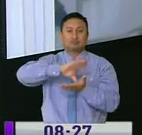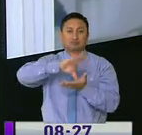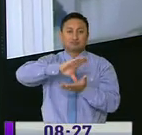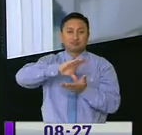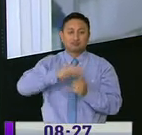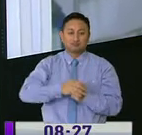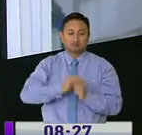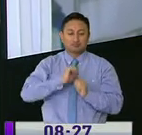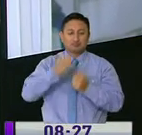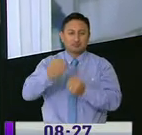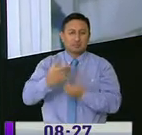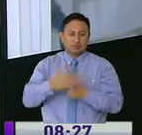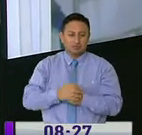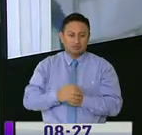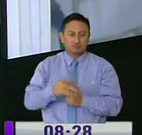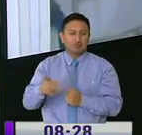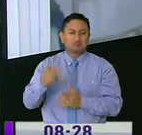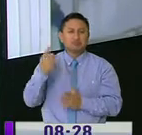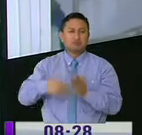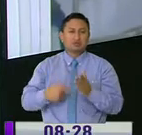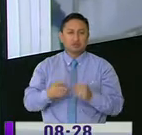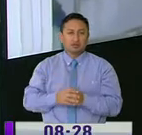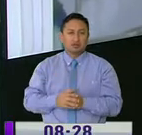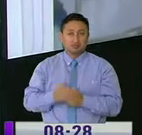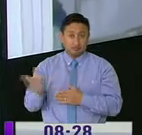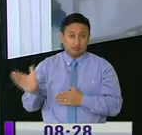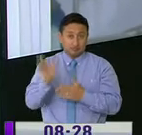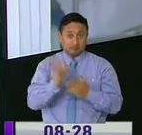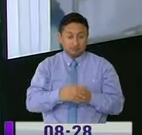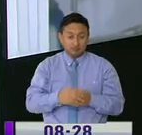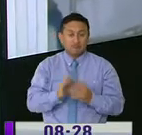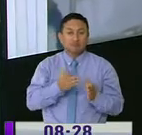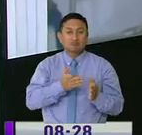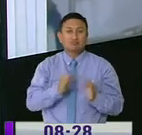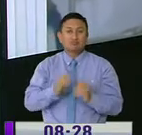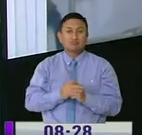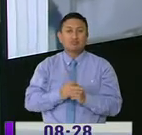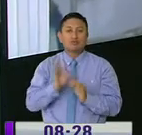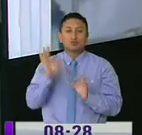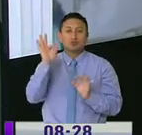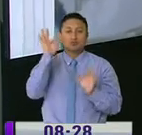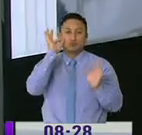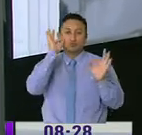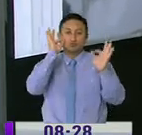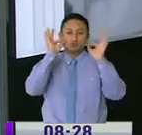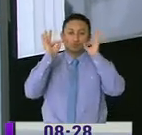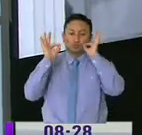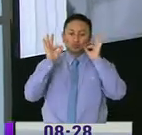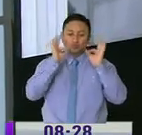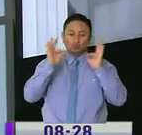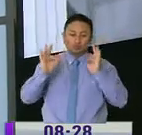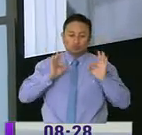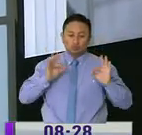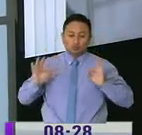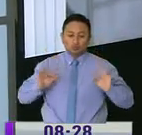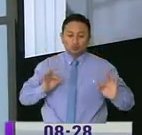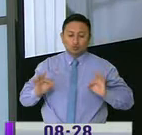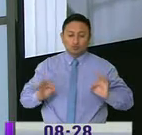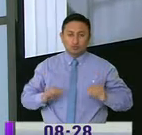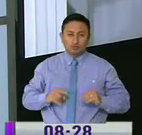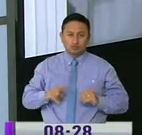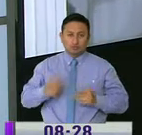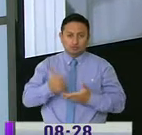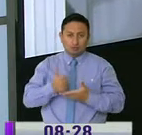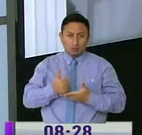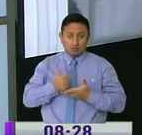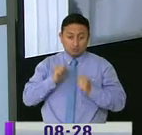a brindarnos información sobre qué, por favor, importante. Tratamiento de acupuntura que se realiza en ese lugar. La acupuntura es válida,